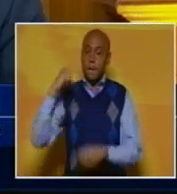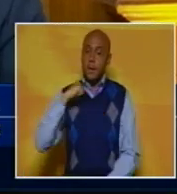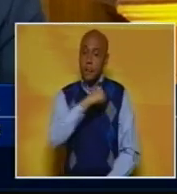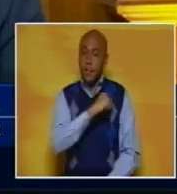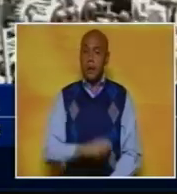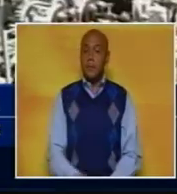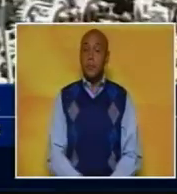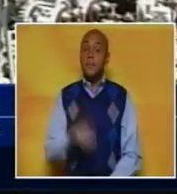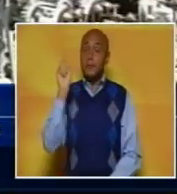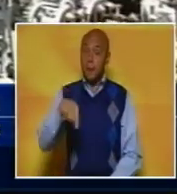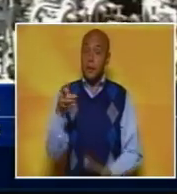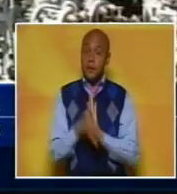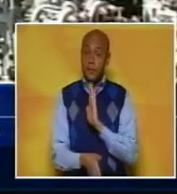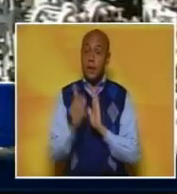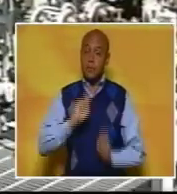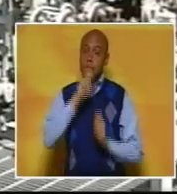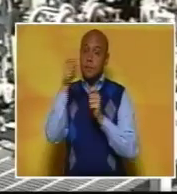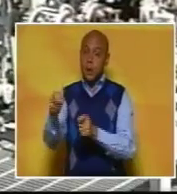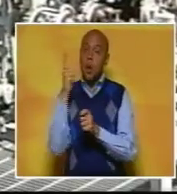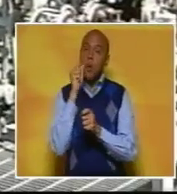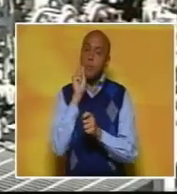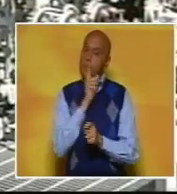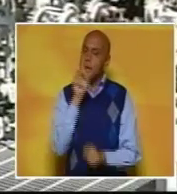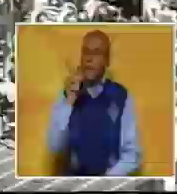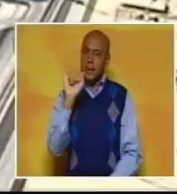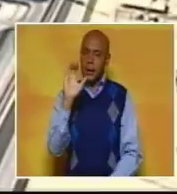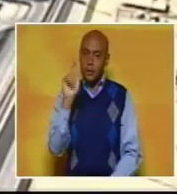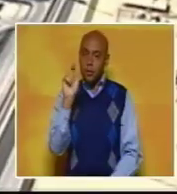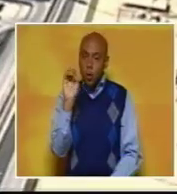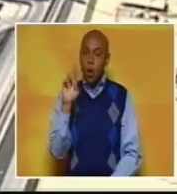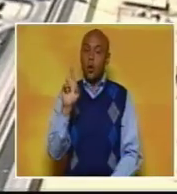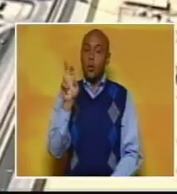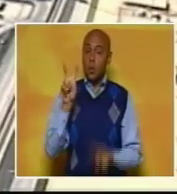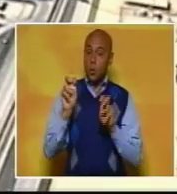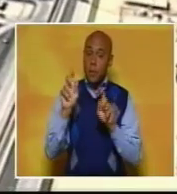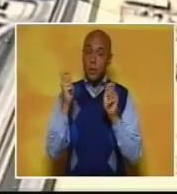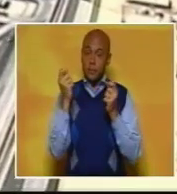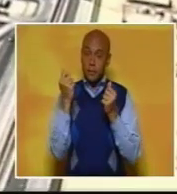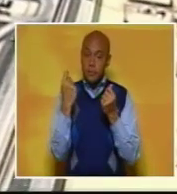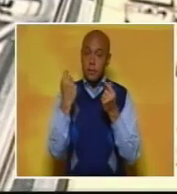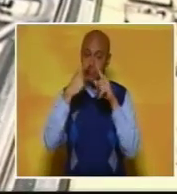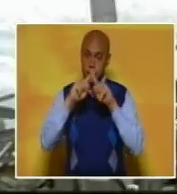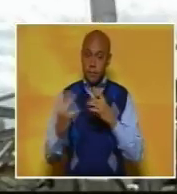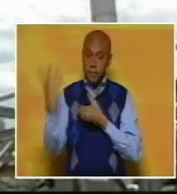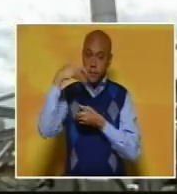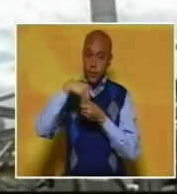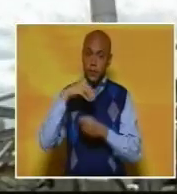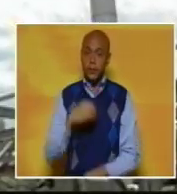privadas. Asimismo, designó a Víctor Zamora como gerente de recursos humanos.